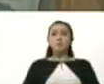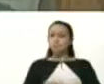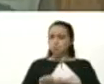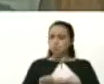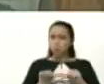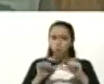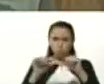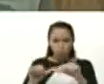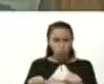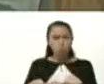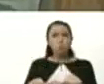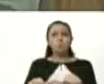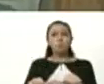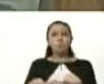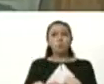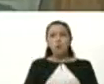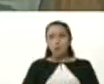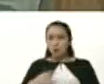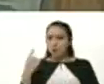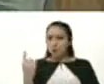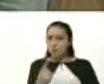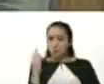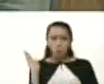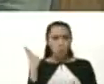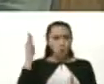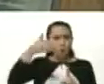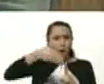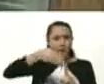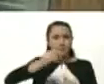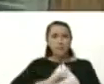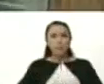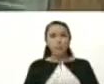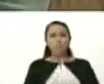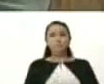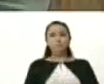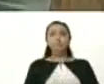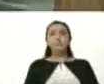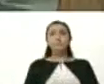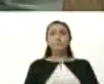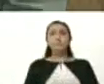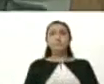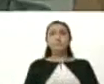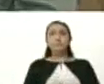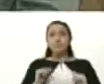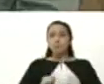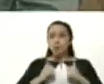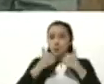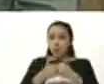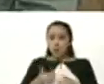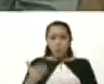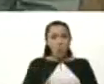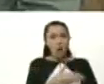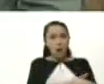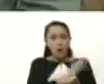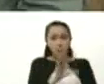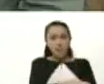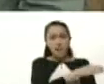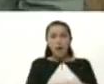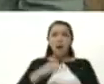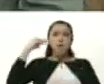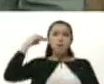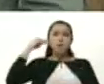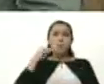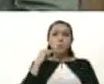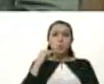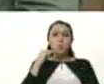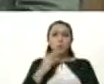mantenido una sola línea. Desde que se comenzó con el calixto del Callao, que no se conocía el